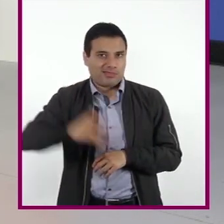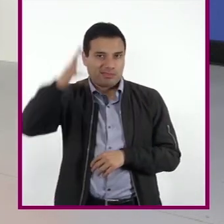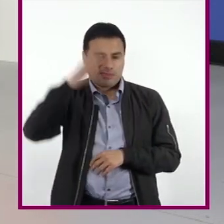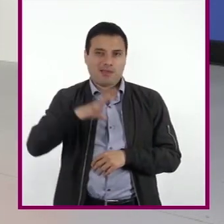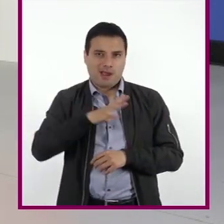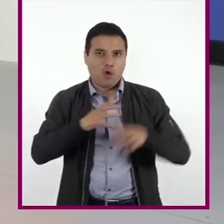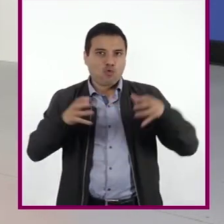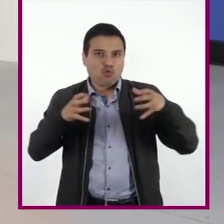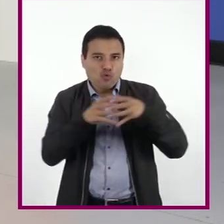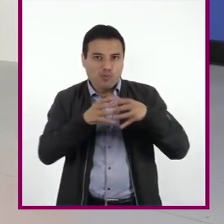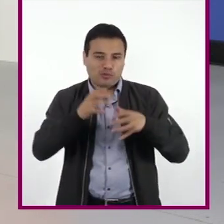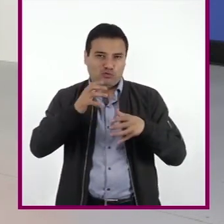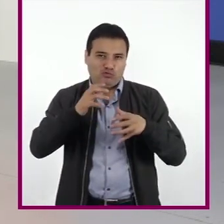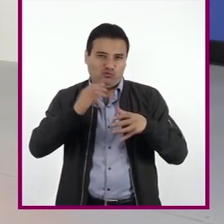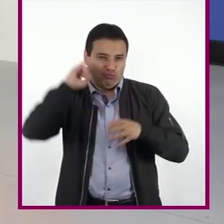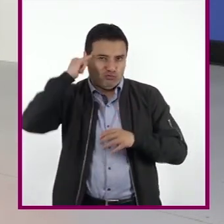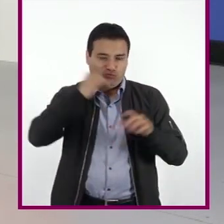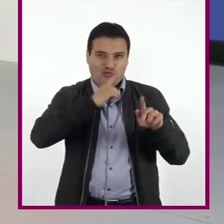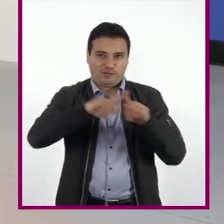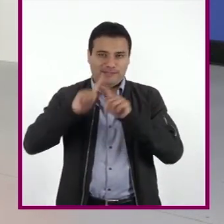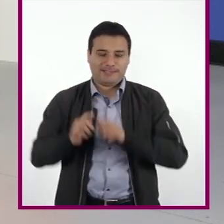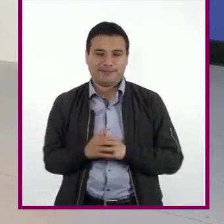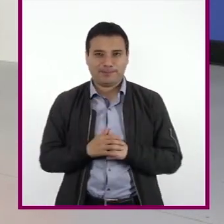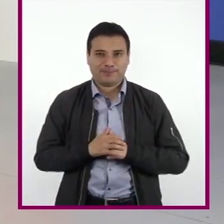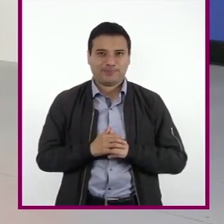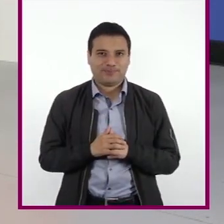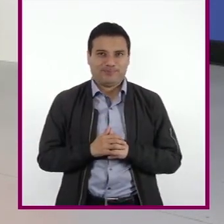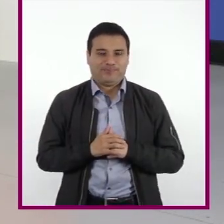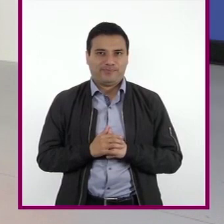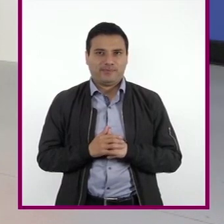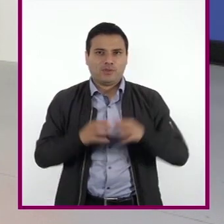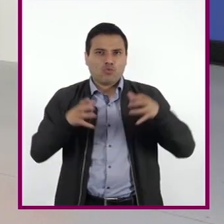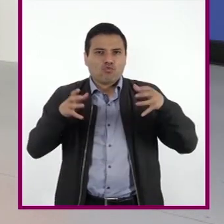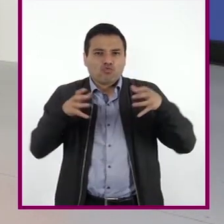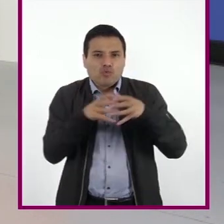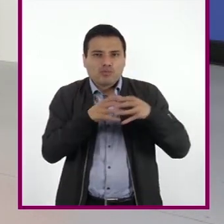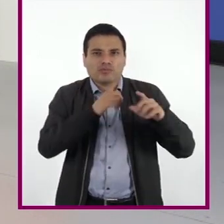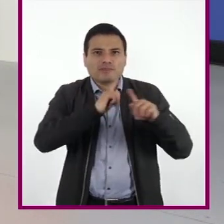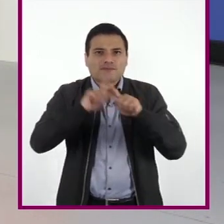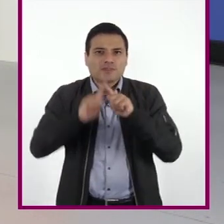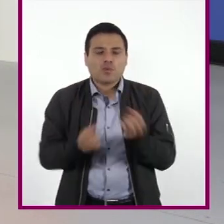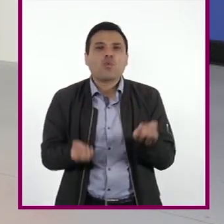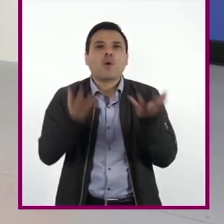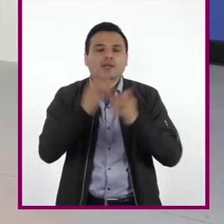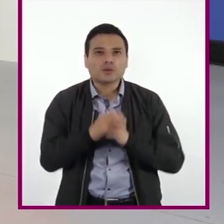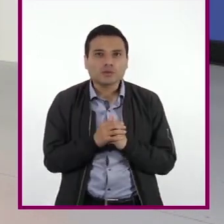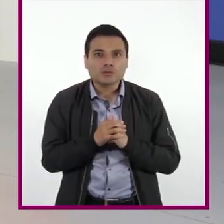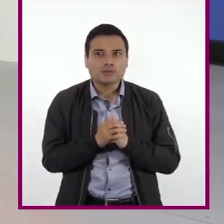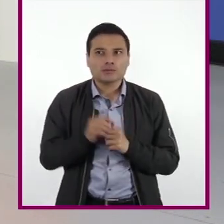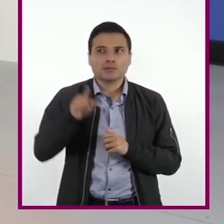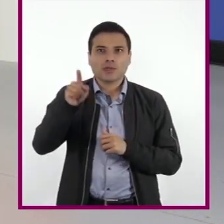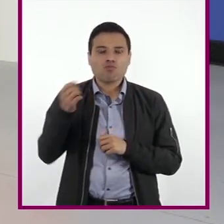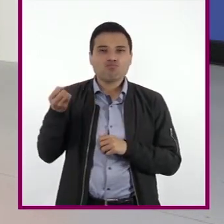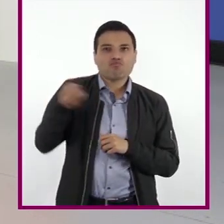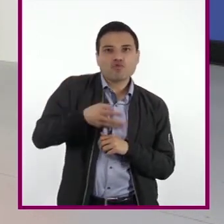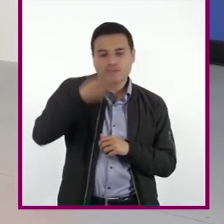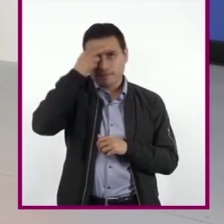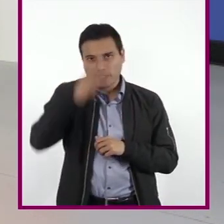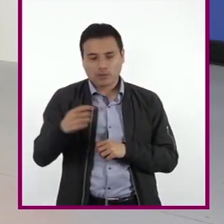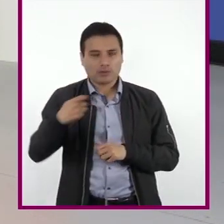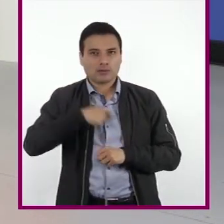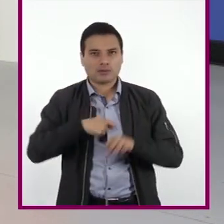grupos étnicos. Para conocer la cantidad de grupos étnicos en nuestro país y su aporte a nuestra identidad